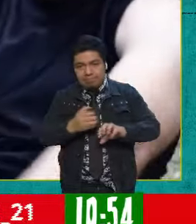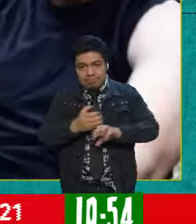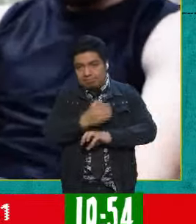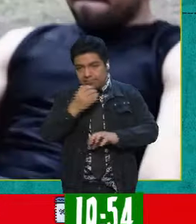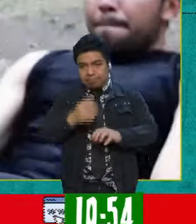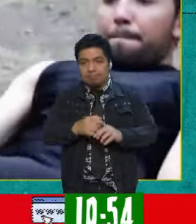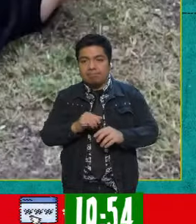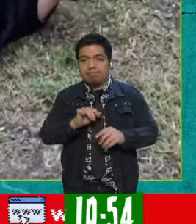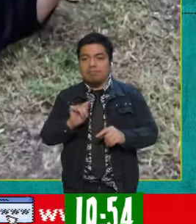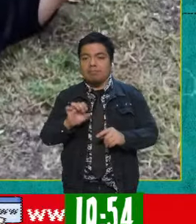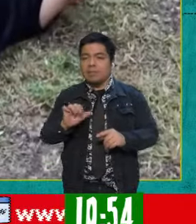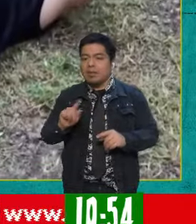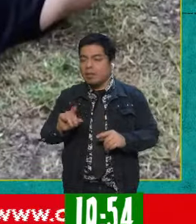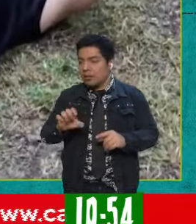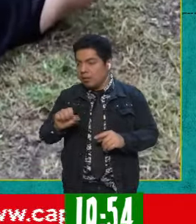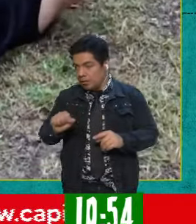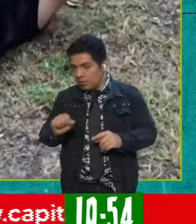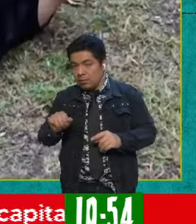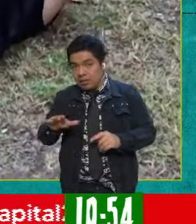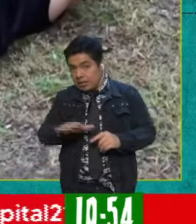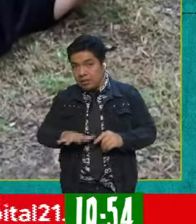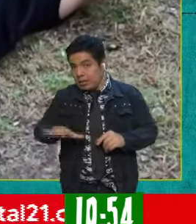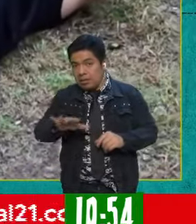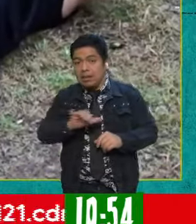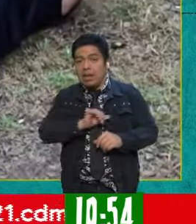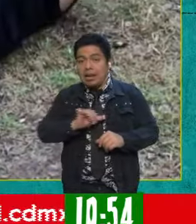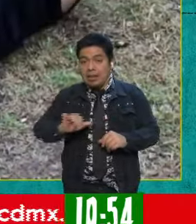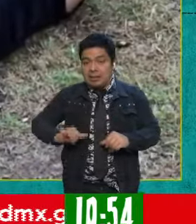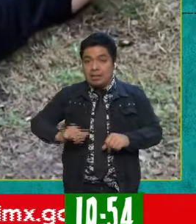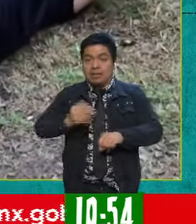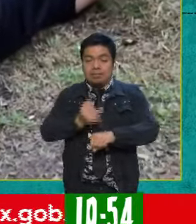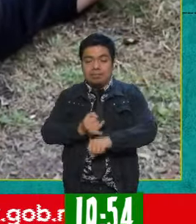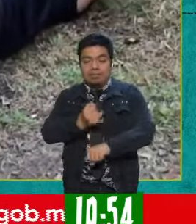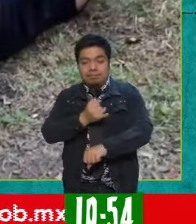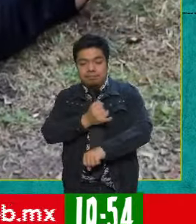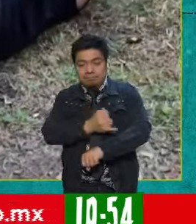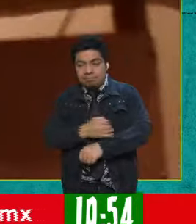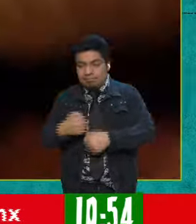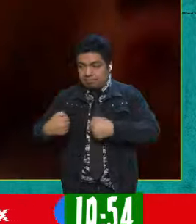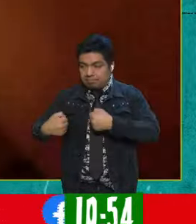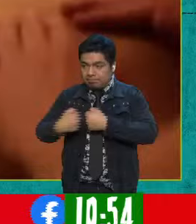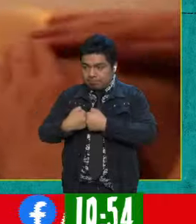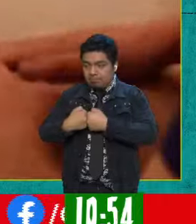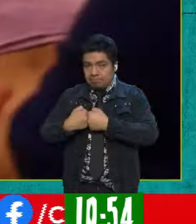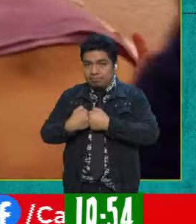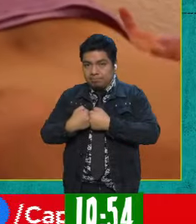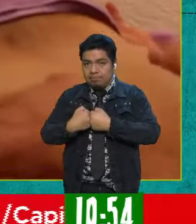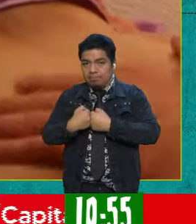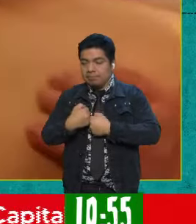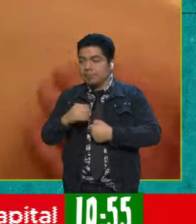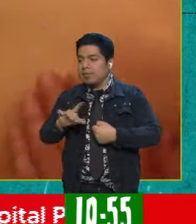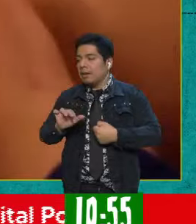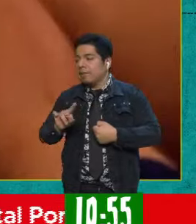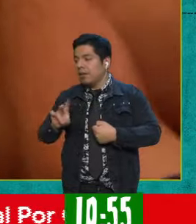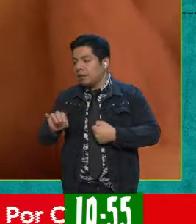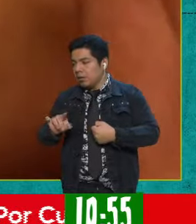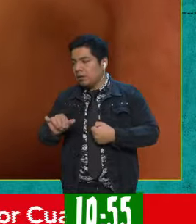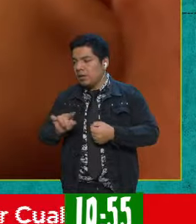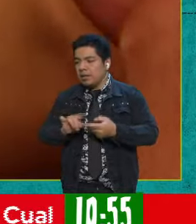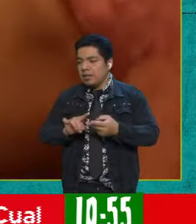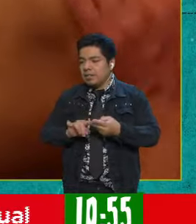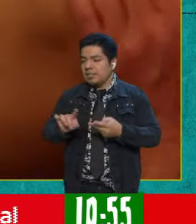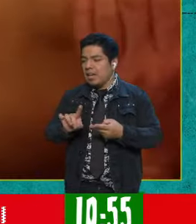la Tepalcates queda en la alcaldía Iztapalapa. Es correcto. Y colinda ahí con la cavernícola y pues con Zaragoza, ¿no? O